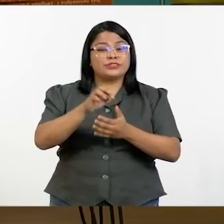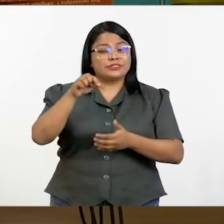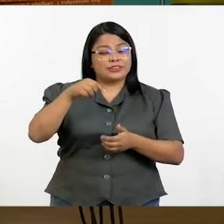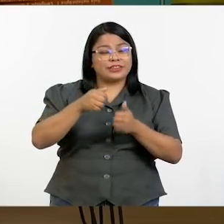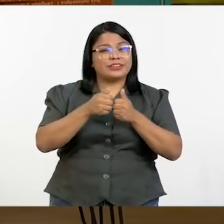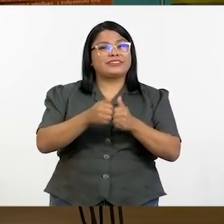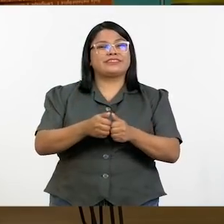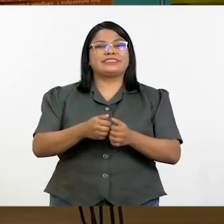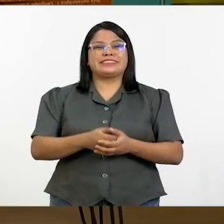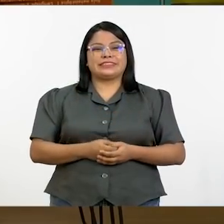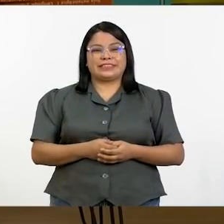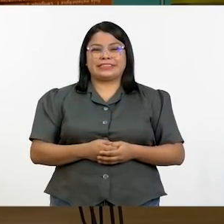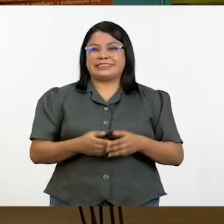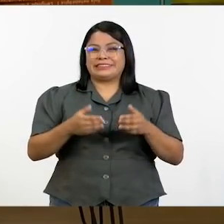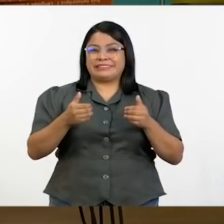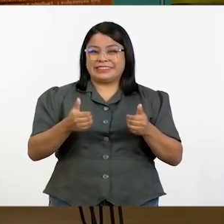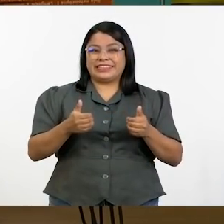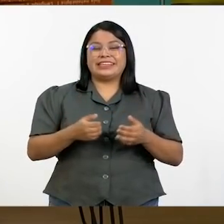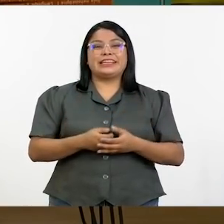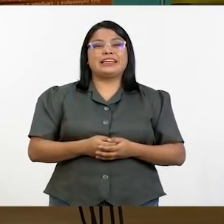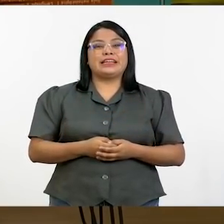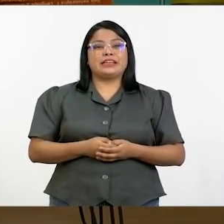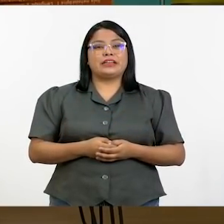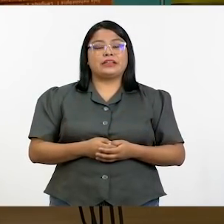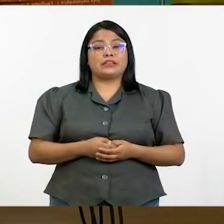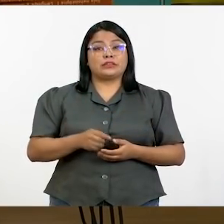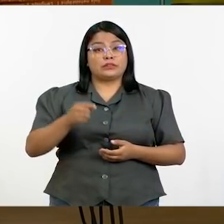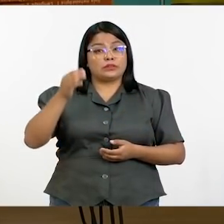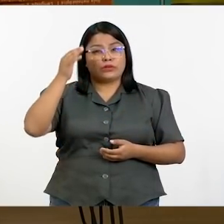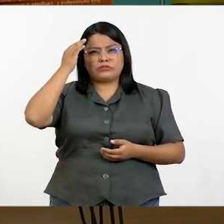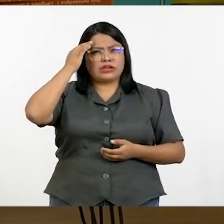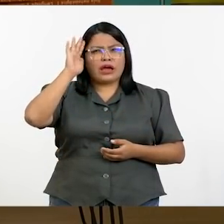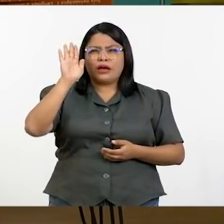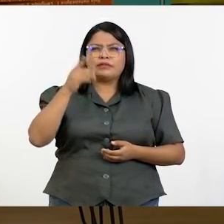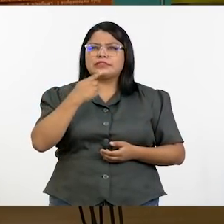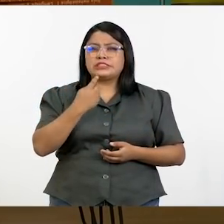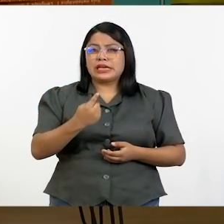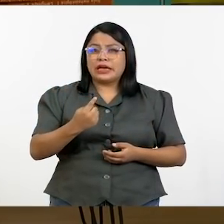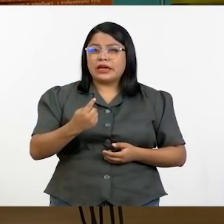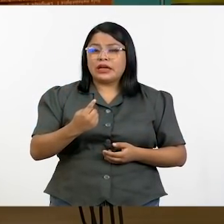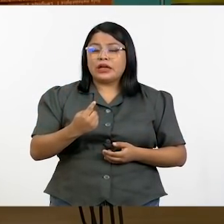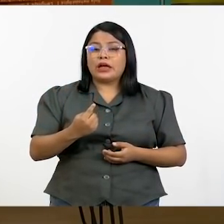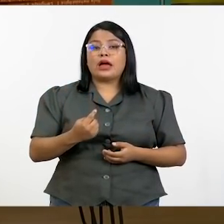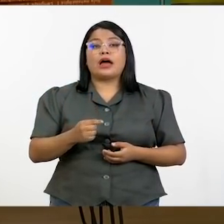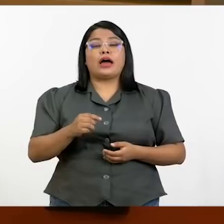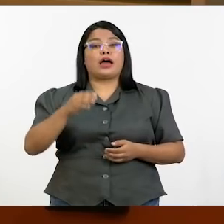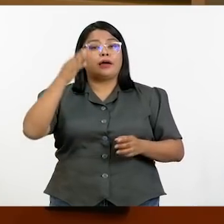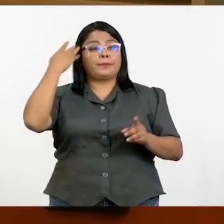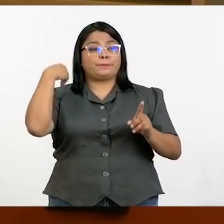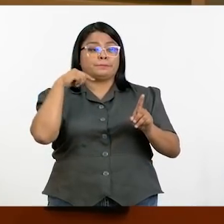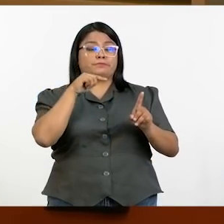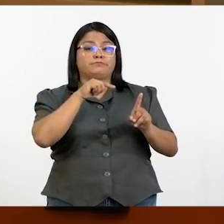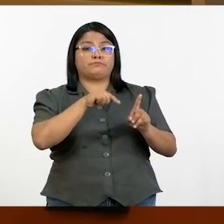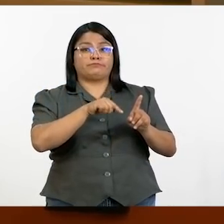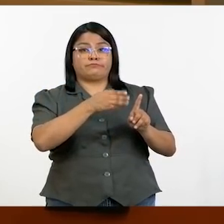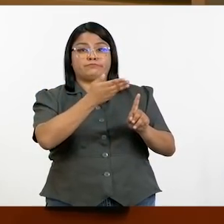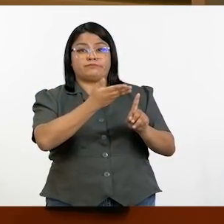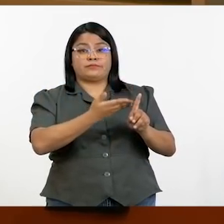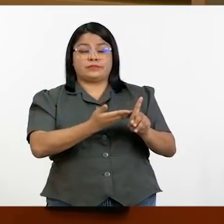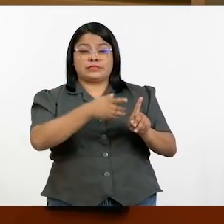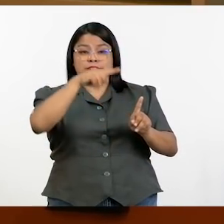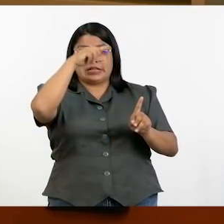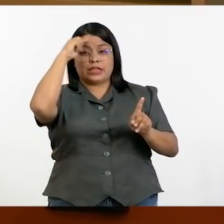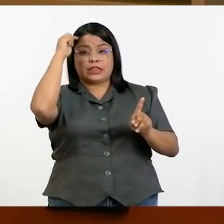estés acompañando, Esmeralda. Pues bueno, equipo docente, para quienes no conocen a Esmeralda, les comento que ella, además de trabajar en todo